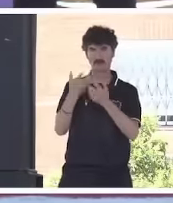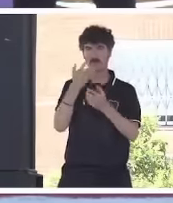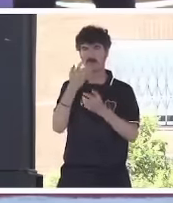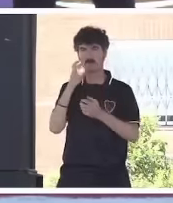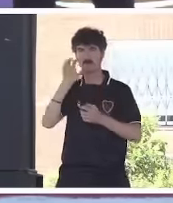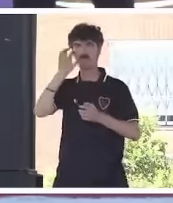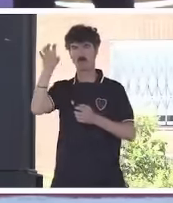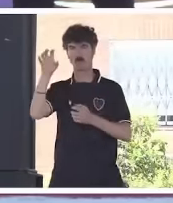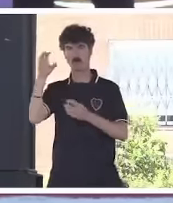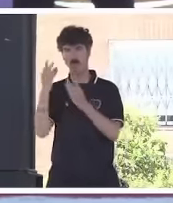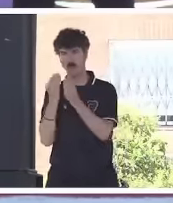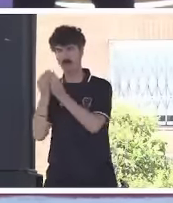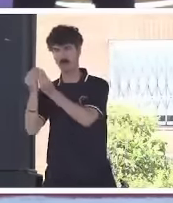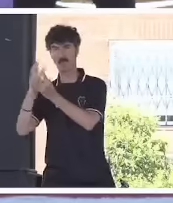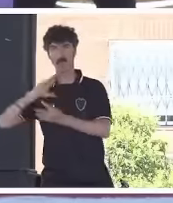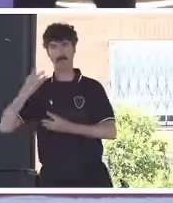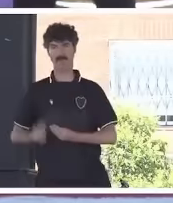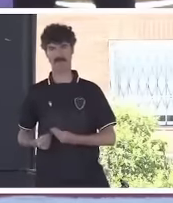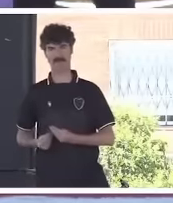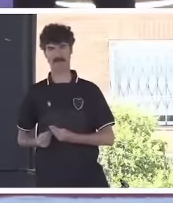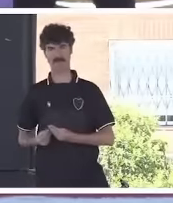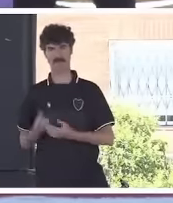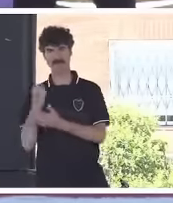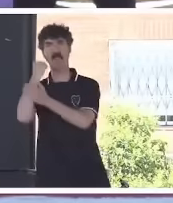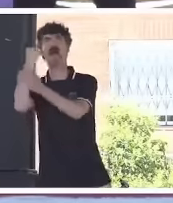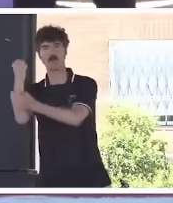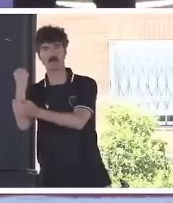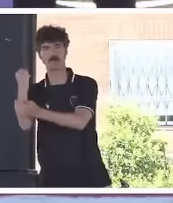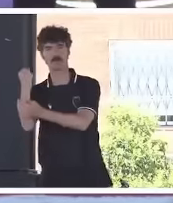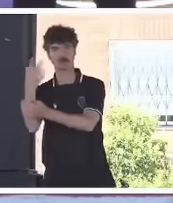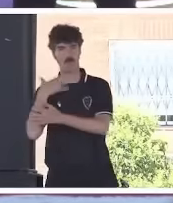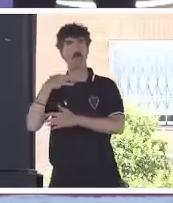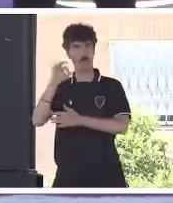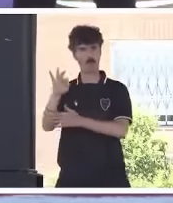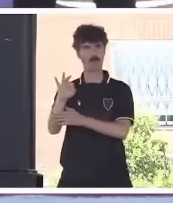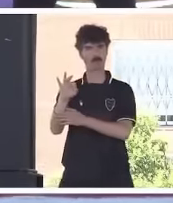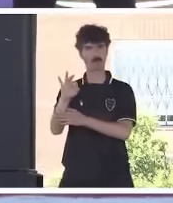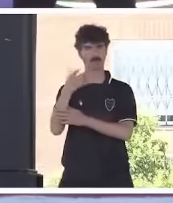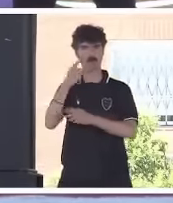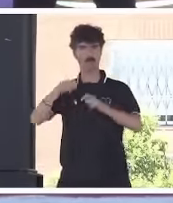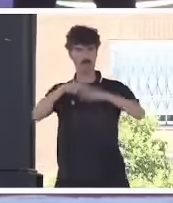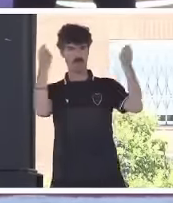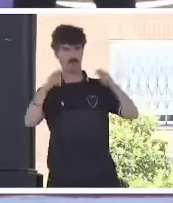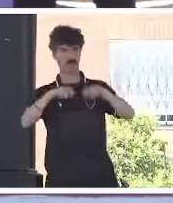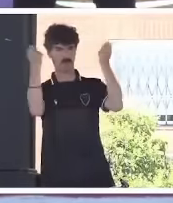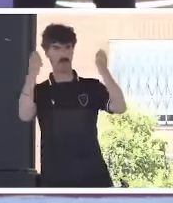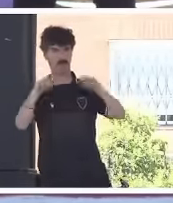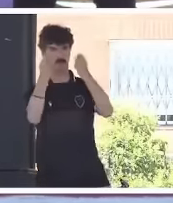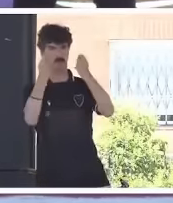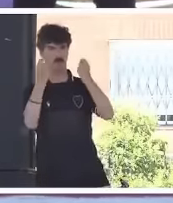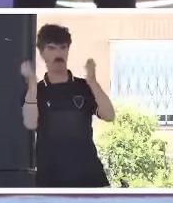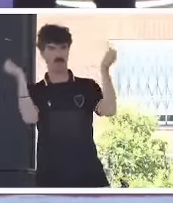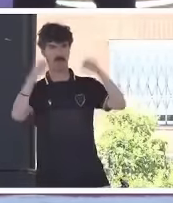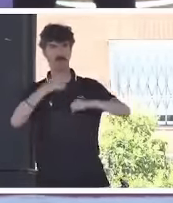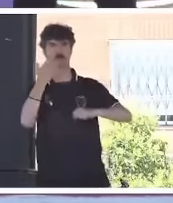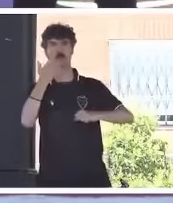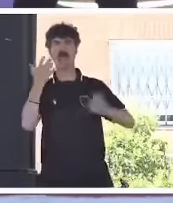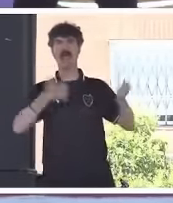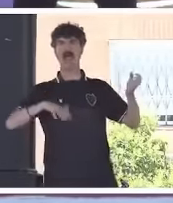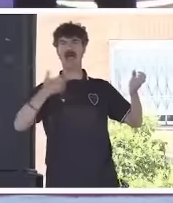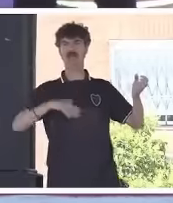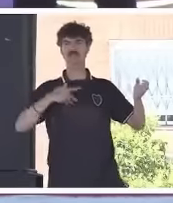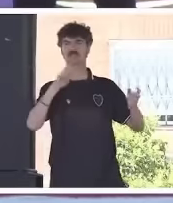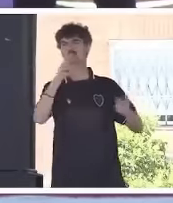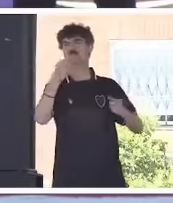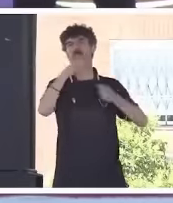pueblo como el pueblo palestino? Si ha sido posible romper relaciones diplomáticas con Argentina por